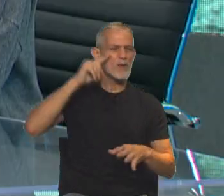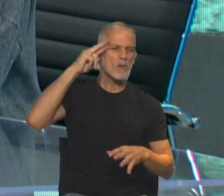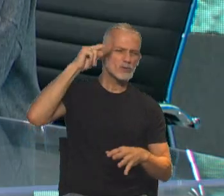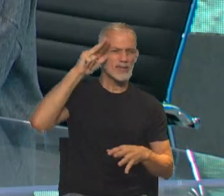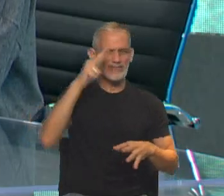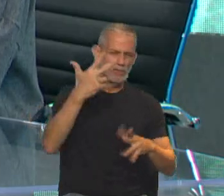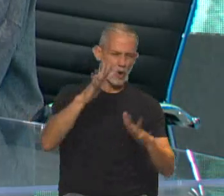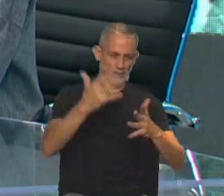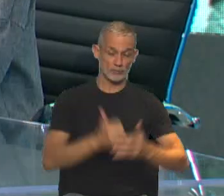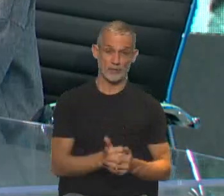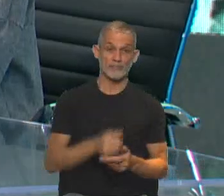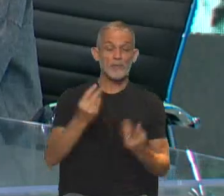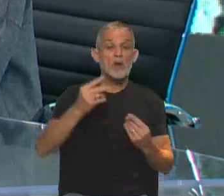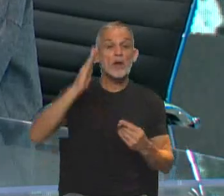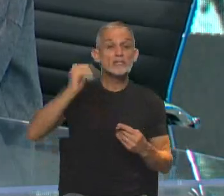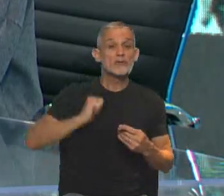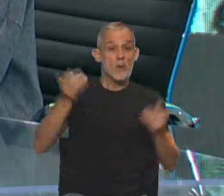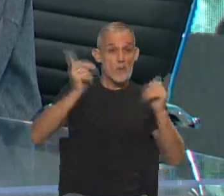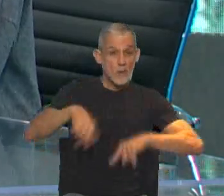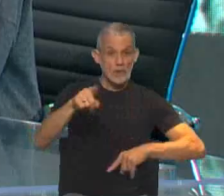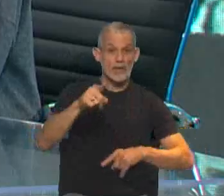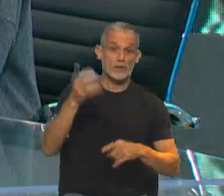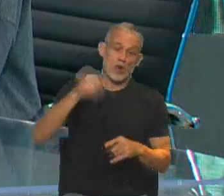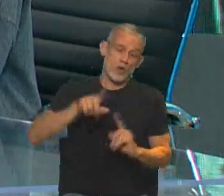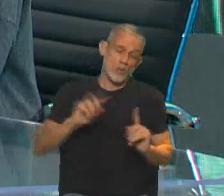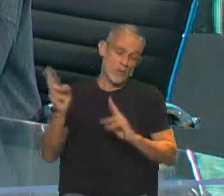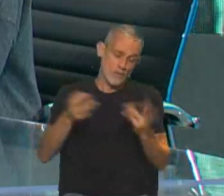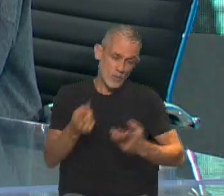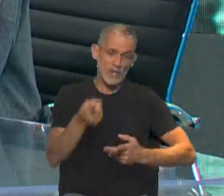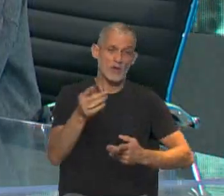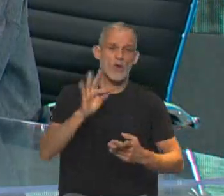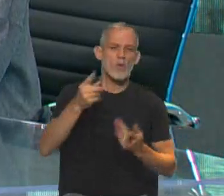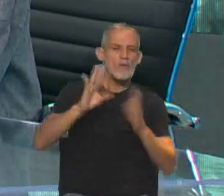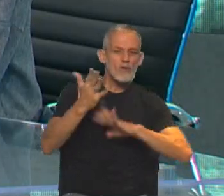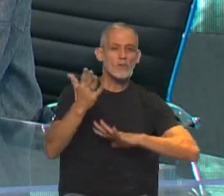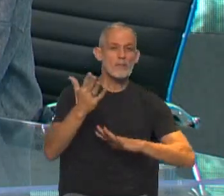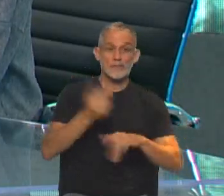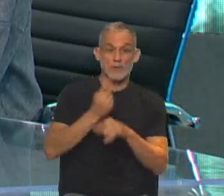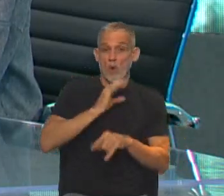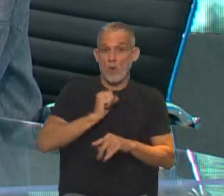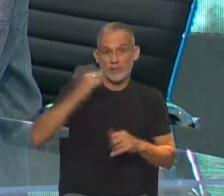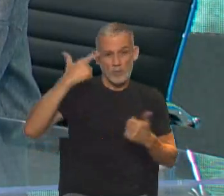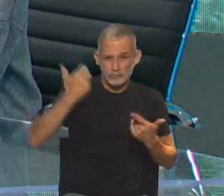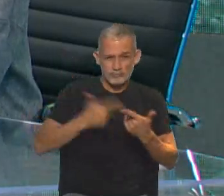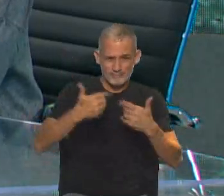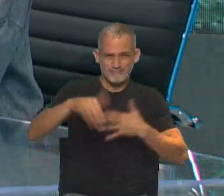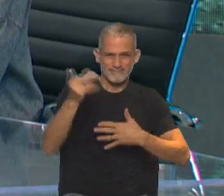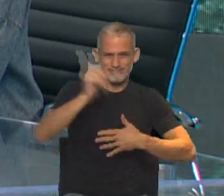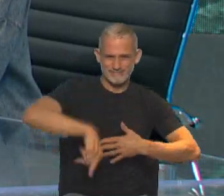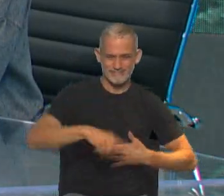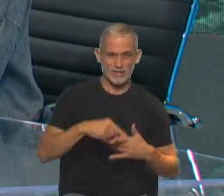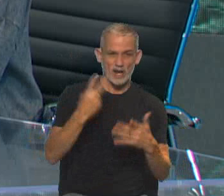Entonces, por eso, para los que volvieron, para los que no volvieron y para los que de una u otra manera no pudieron soportar, ¿no? Lo que fue ese regreso sin